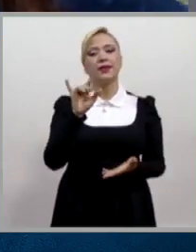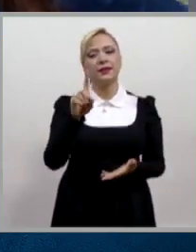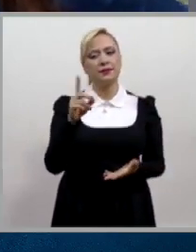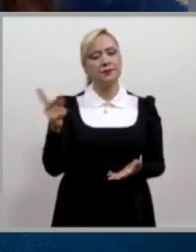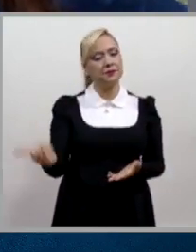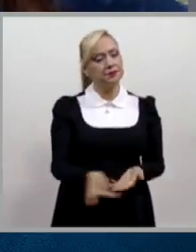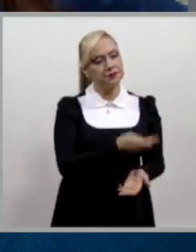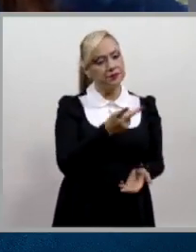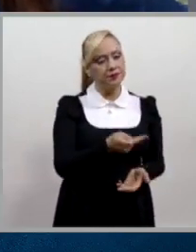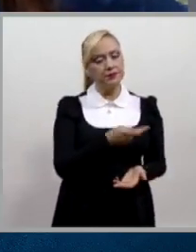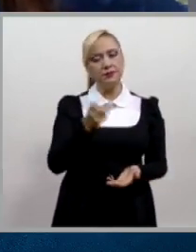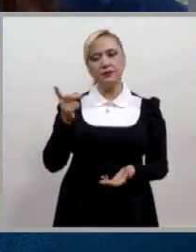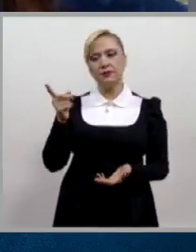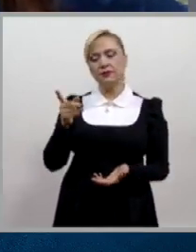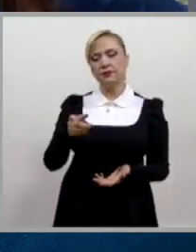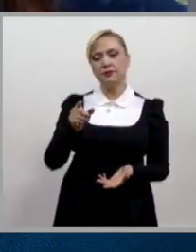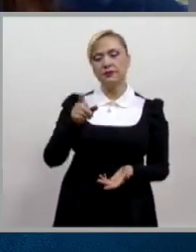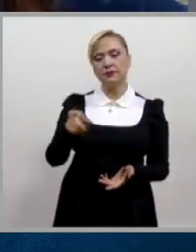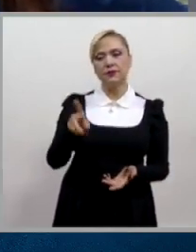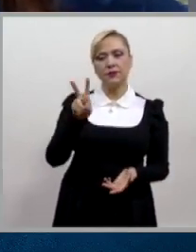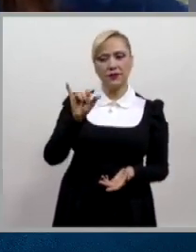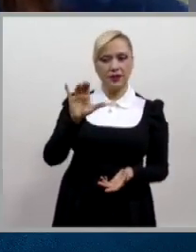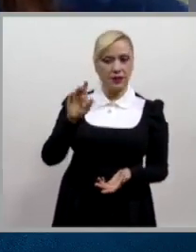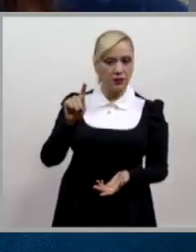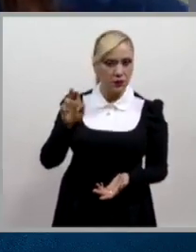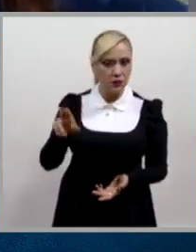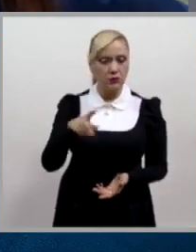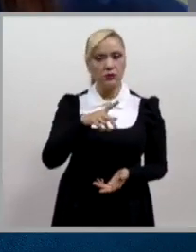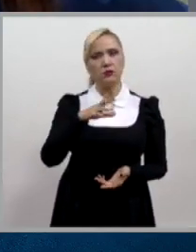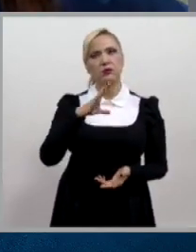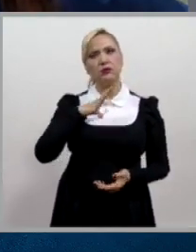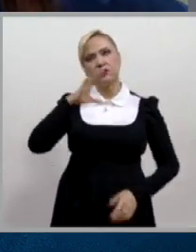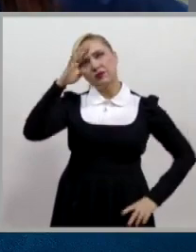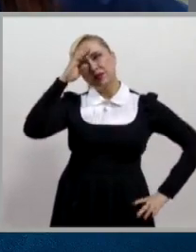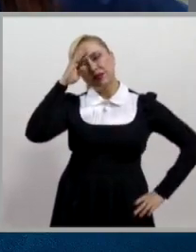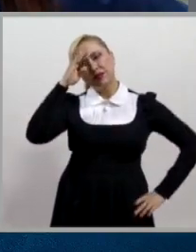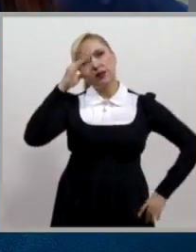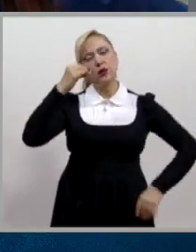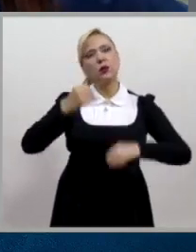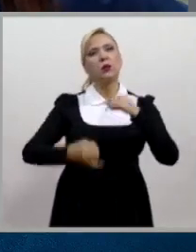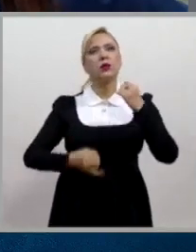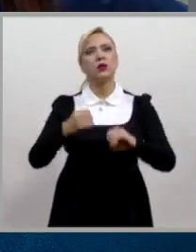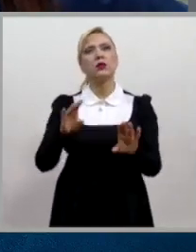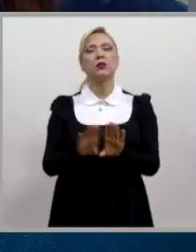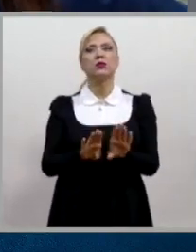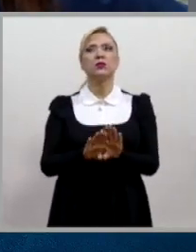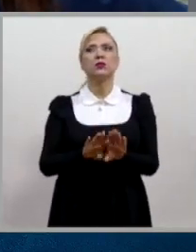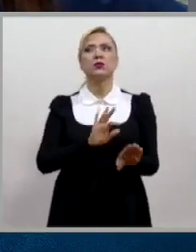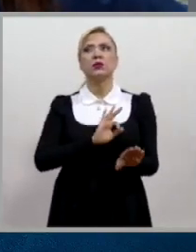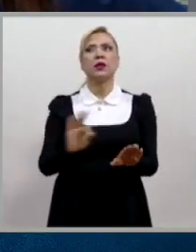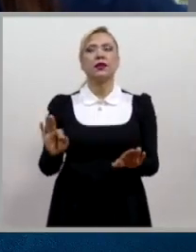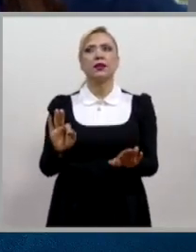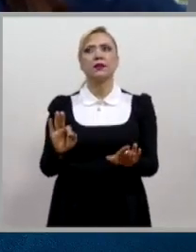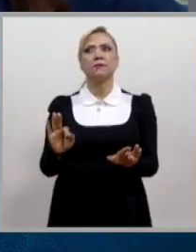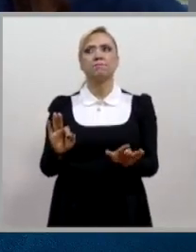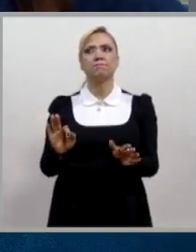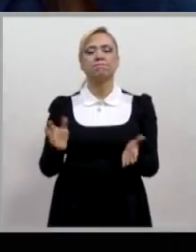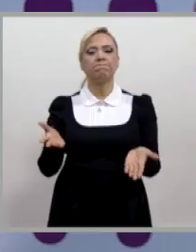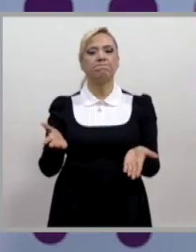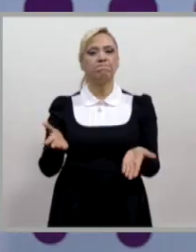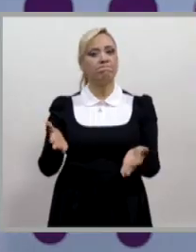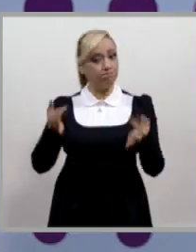la pregunta que le hice a Víctor, luego ahorita a Carla, hay una reflexión de hasta dónde los jueces pueden llegar, eh, creo yo, de